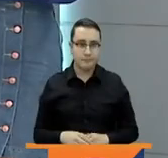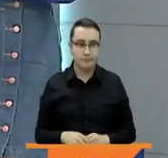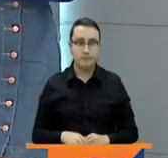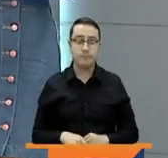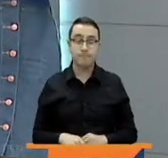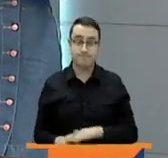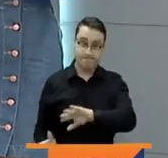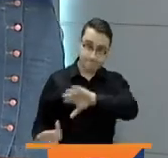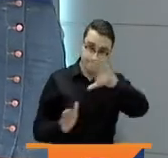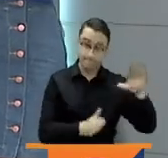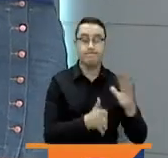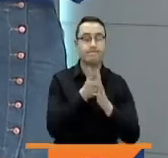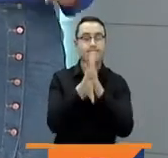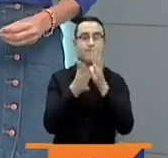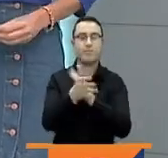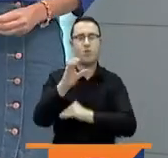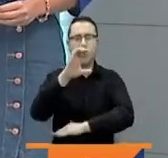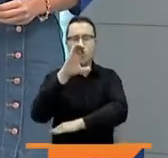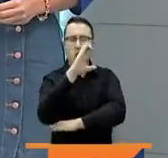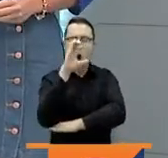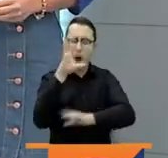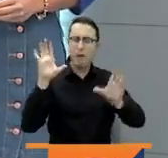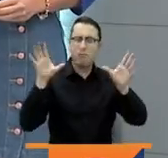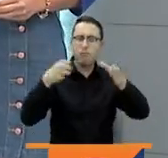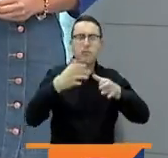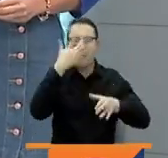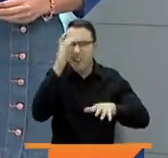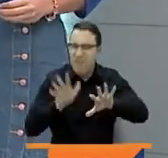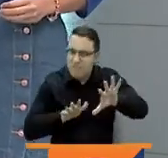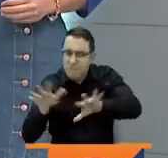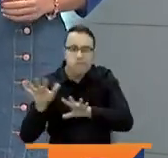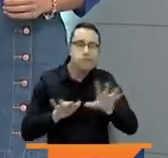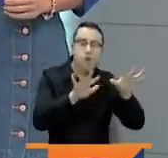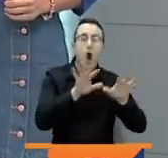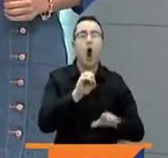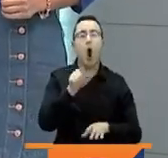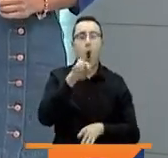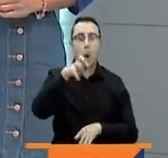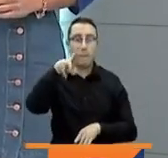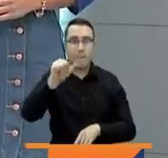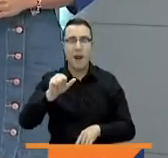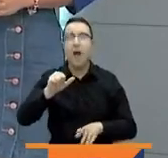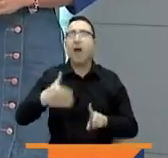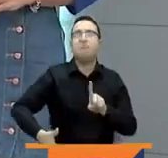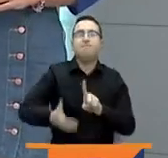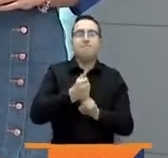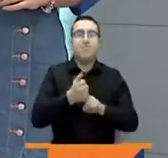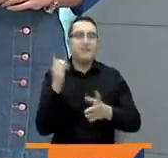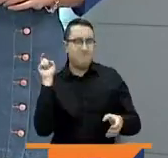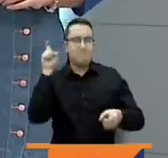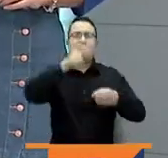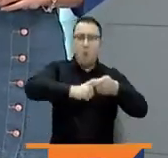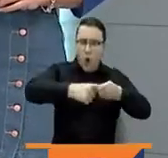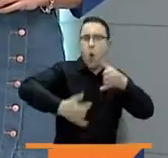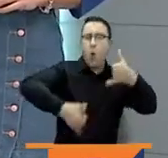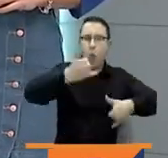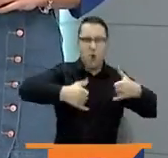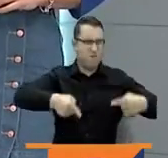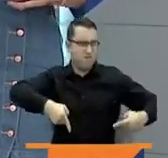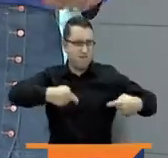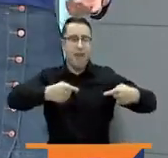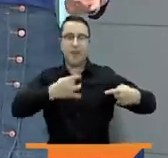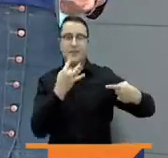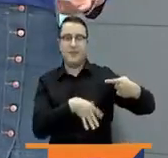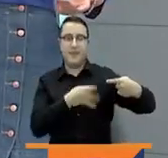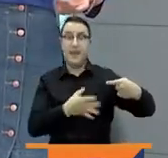Hablemos ahora de nuestra selección, porque el arquero David Ospina será titular. ¡Qué fortuna con nuestro país contra Chile! Tras las